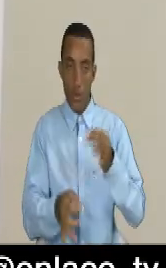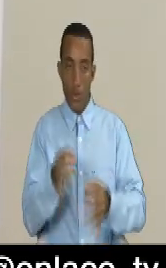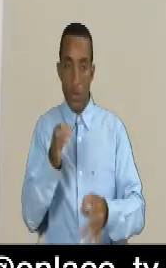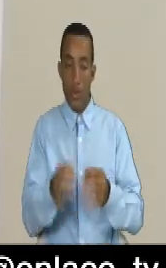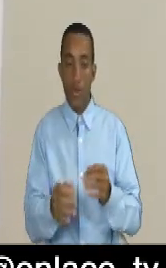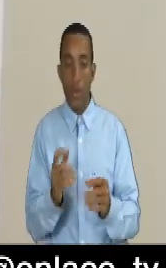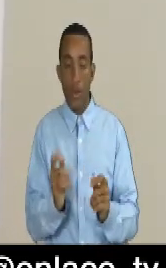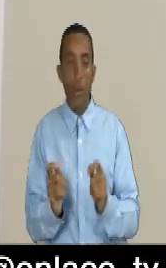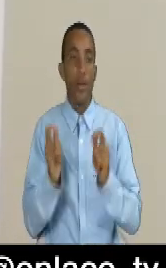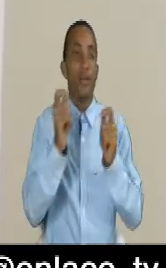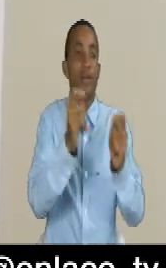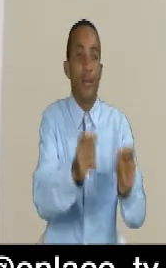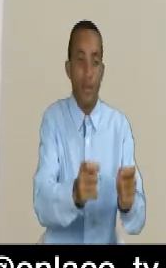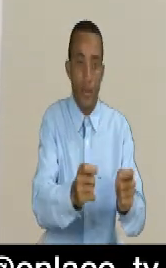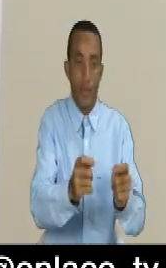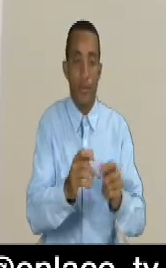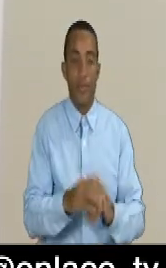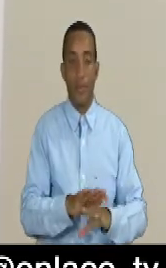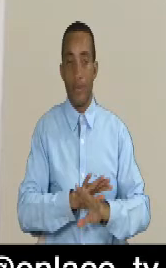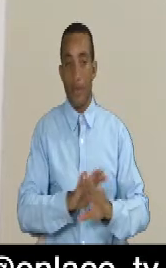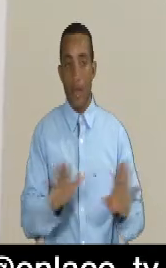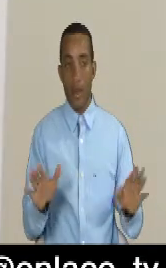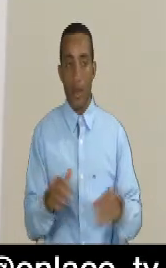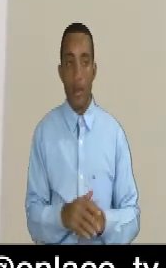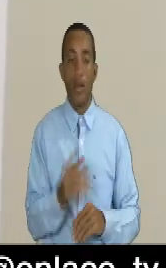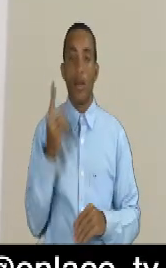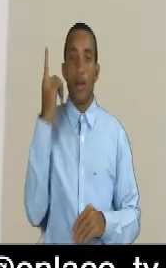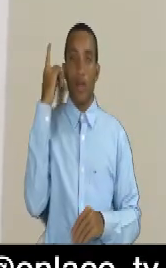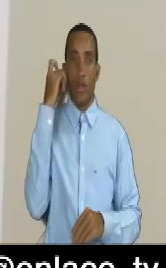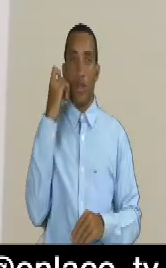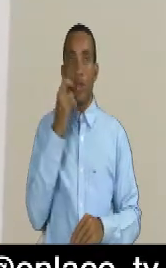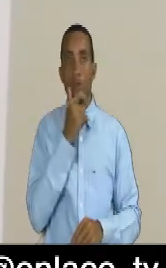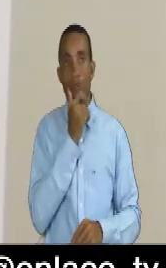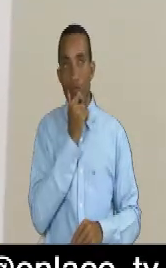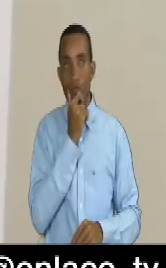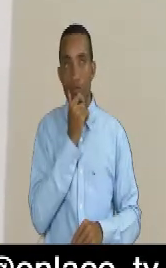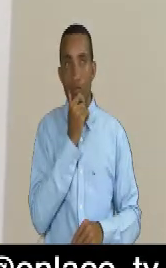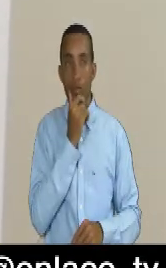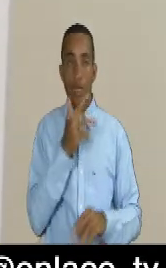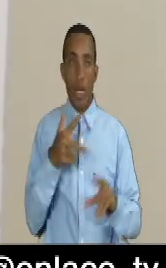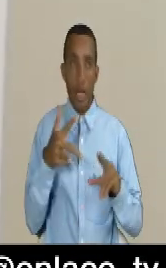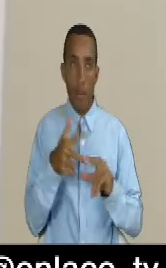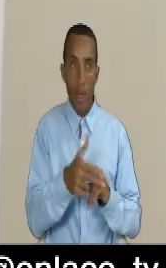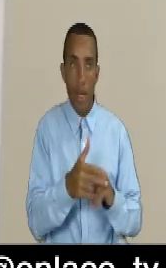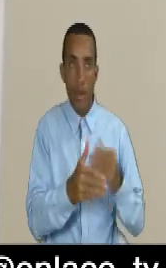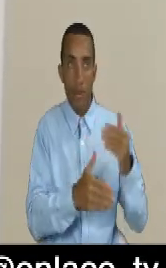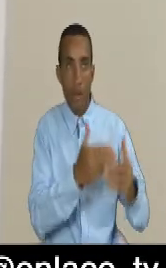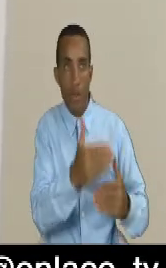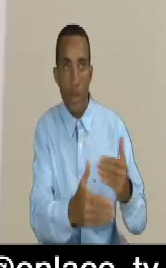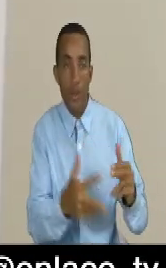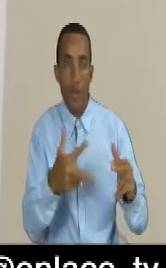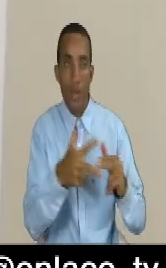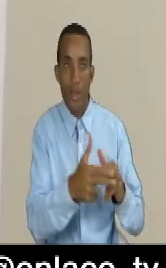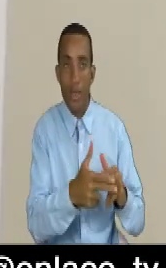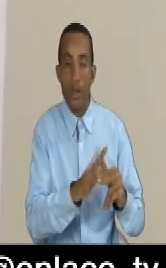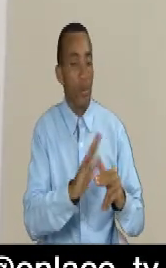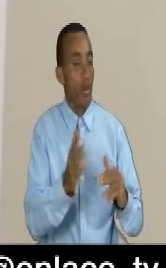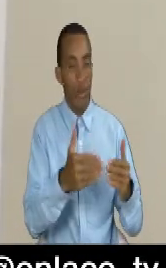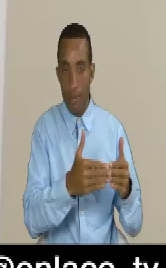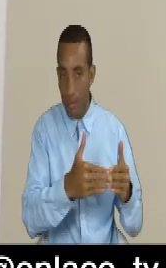circuito y deja sin efecto la medida que tomó ayer. Es decir, la suspensión del proceso quedó sin